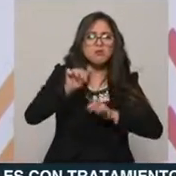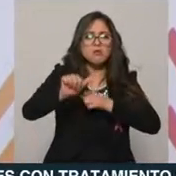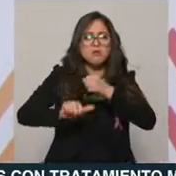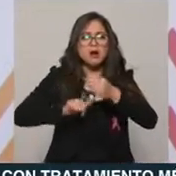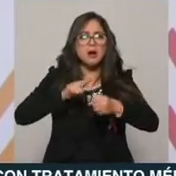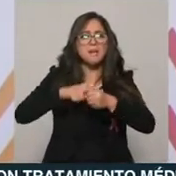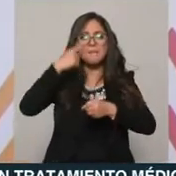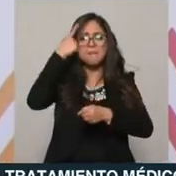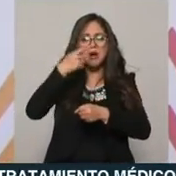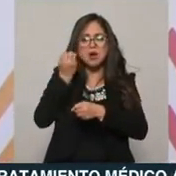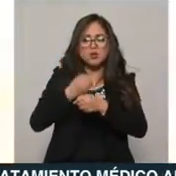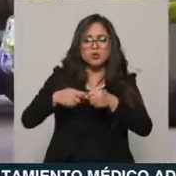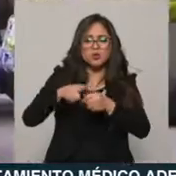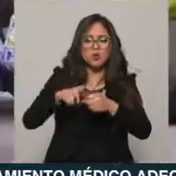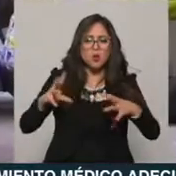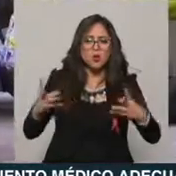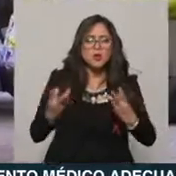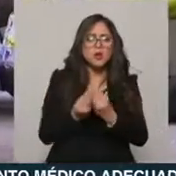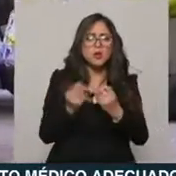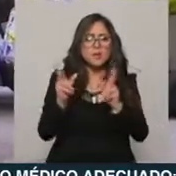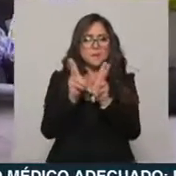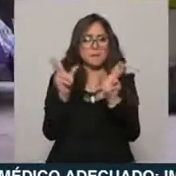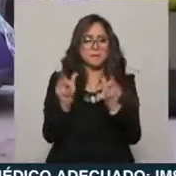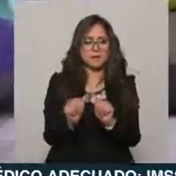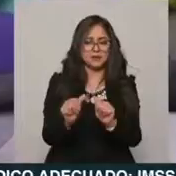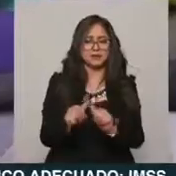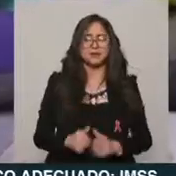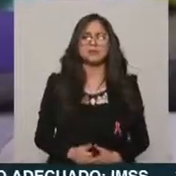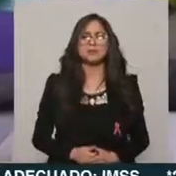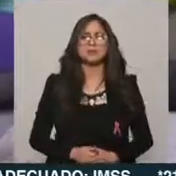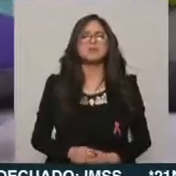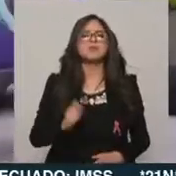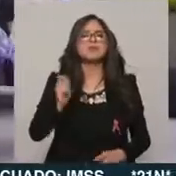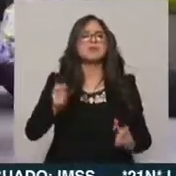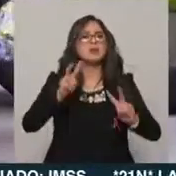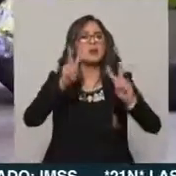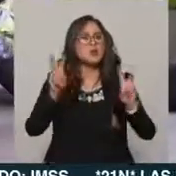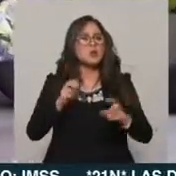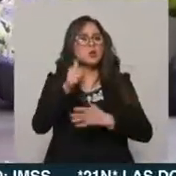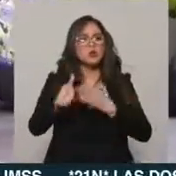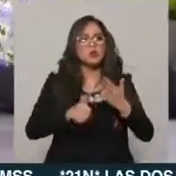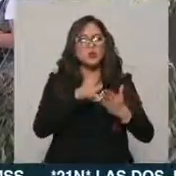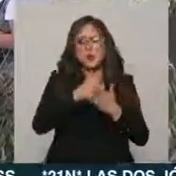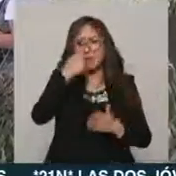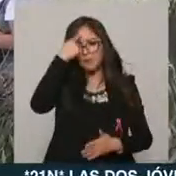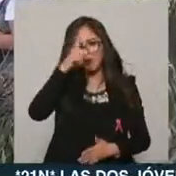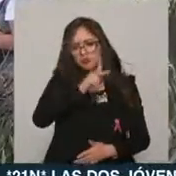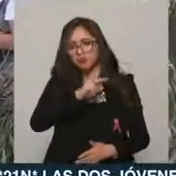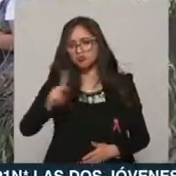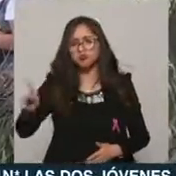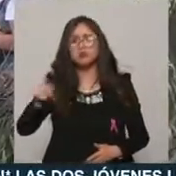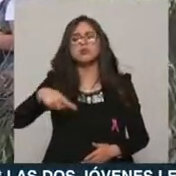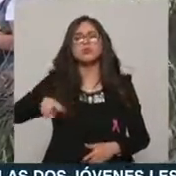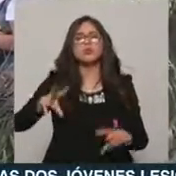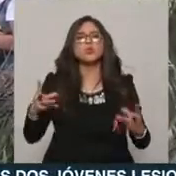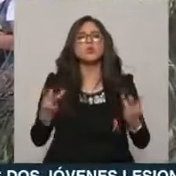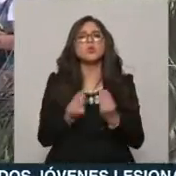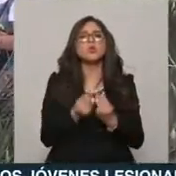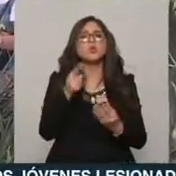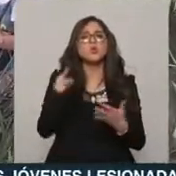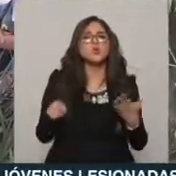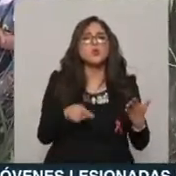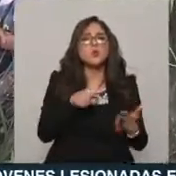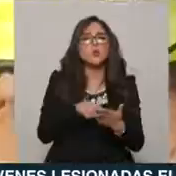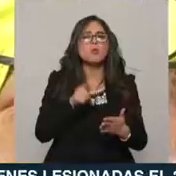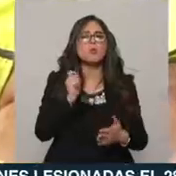generar sociedades de paz. Durante el evento Ciudad para Todos, la mandataria explicó que se espera que este sea un espacio